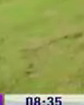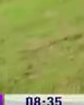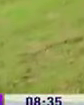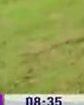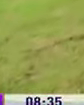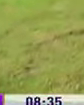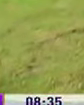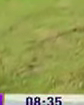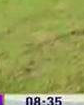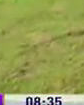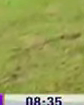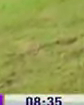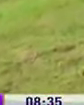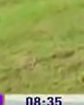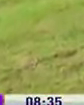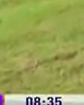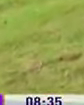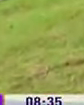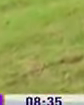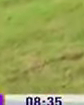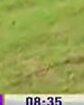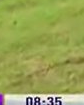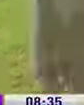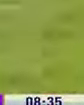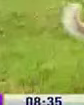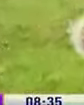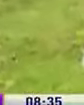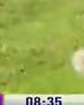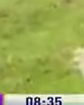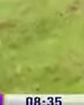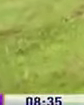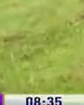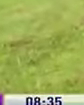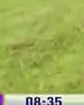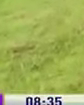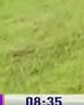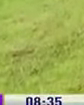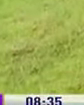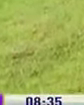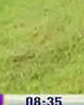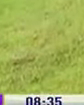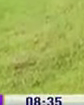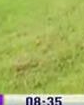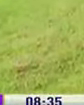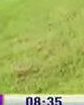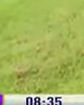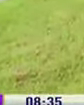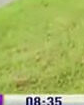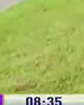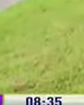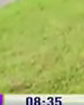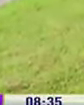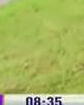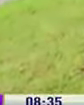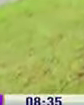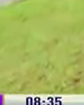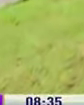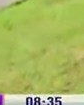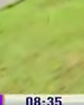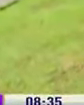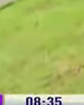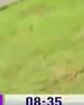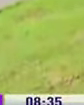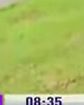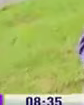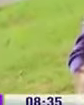Se va a pasear con su pesito. Sí, sacas las fundas. ¿Tienes el uniquito? No, tengo dos. Wow. ¿Tienes? Sí. ¿Más del marido?